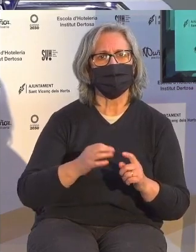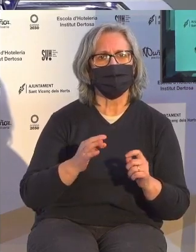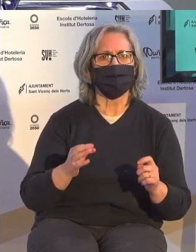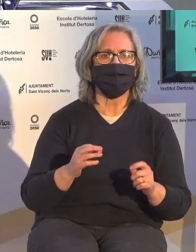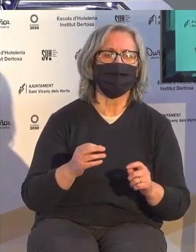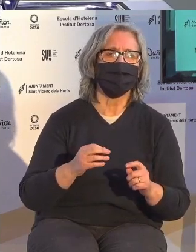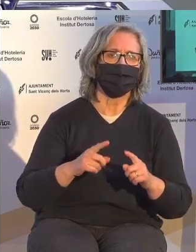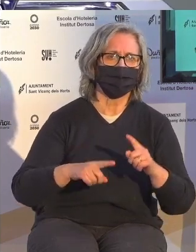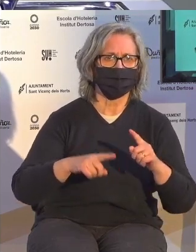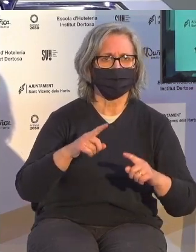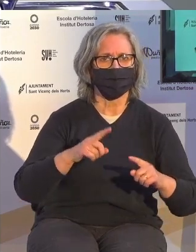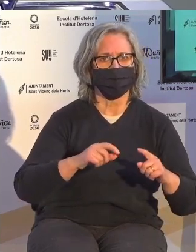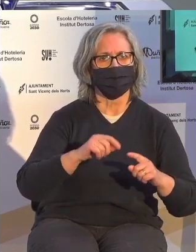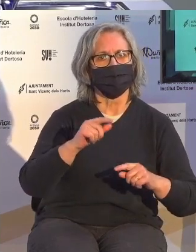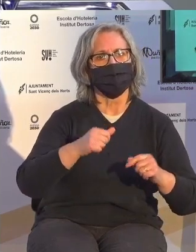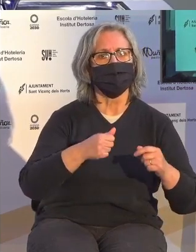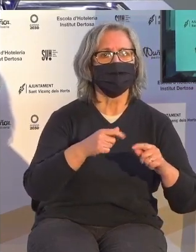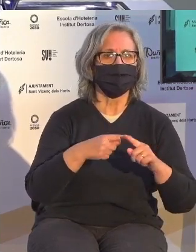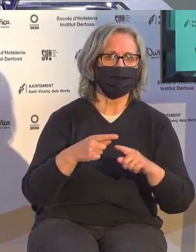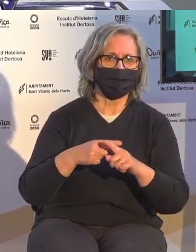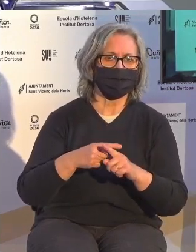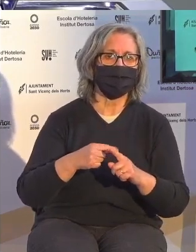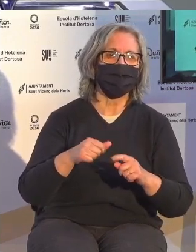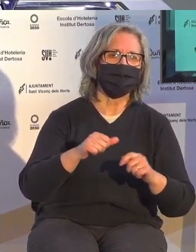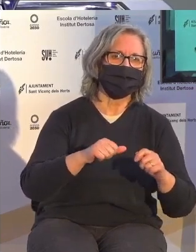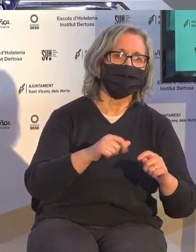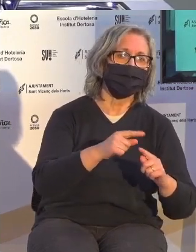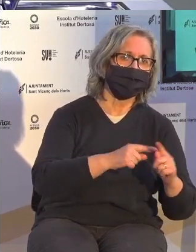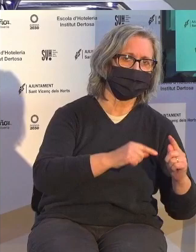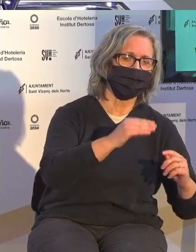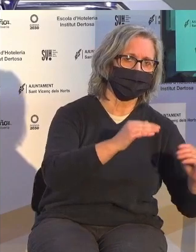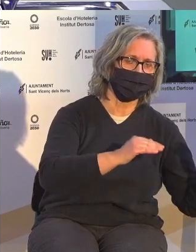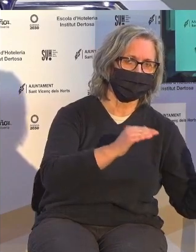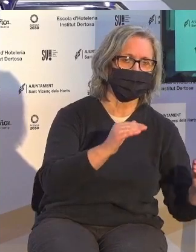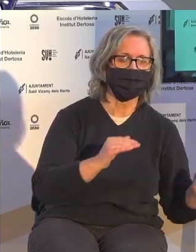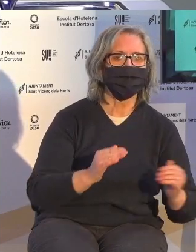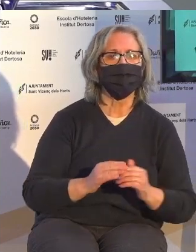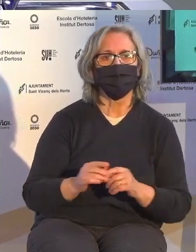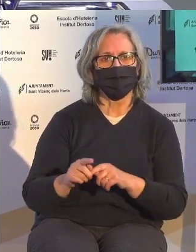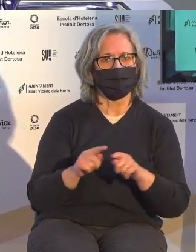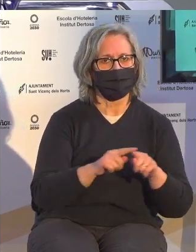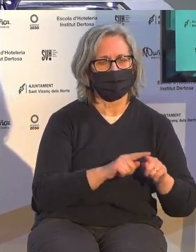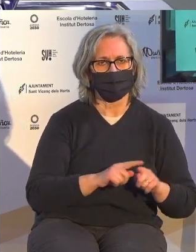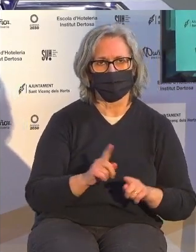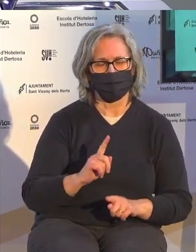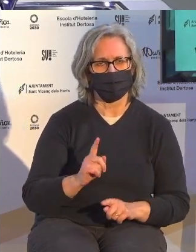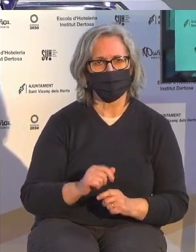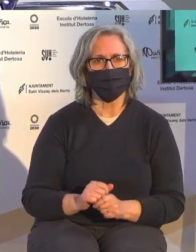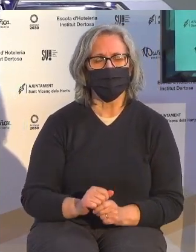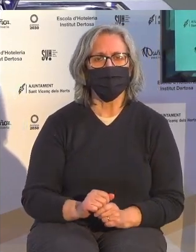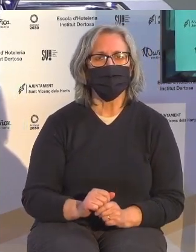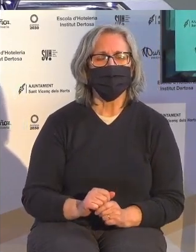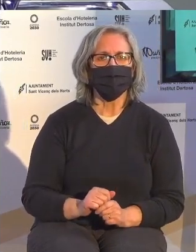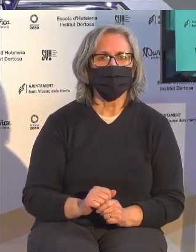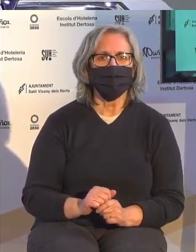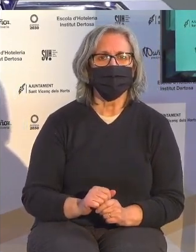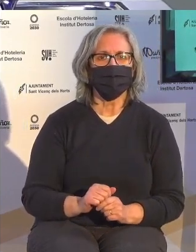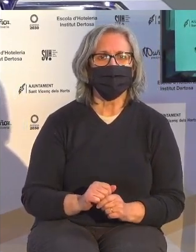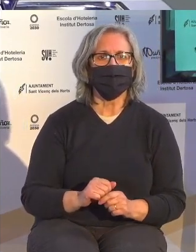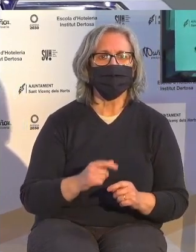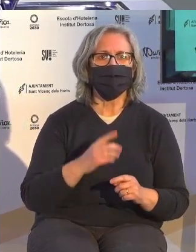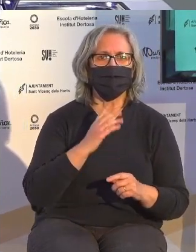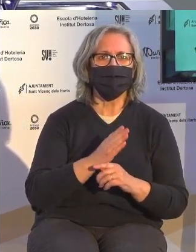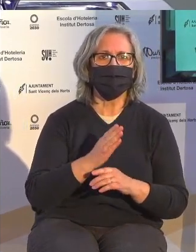o decoraciones de este post es que voy a hacer me gusta hacer hasta la cnte 24 grados